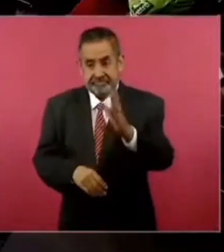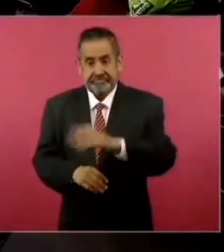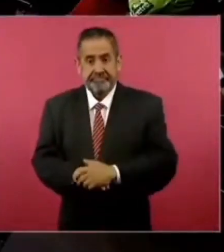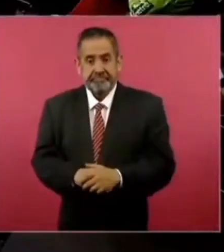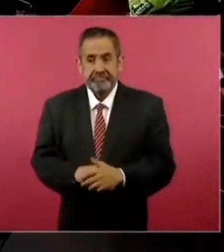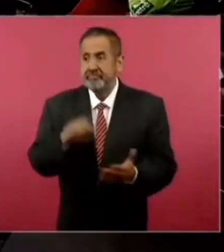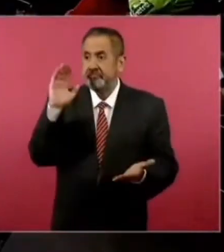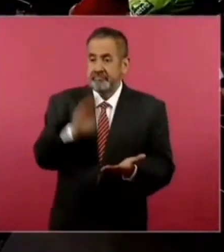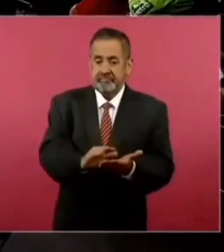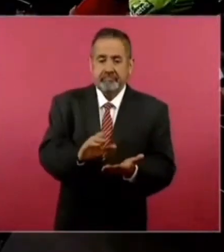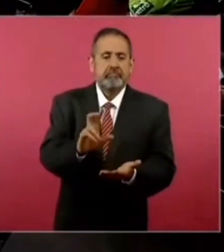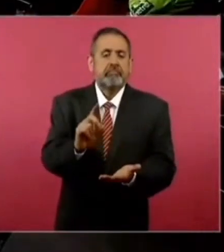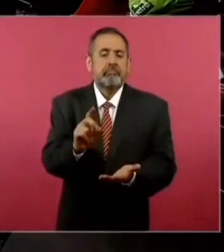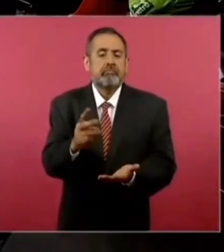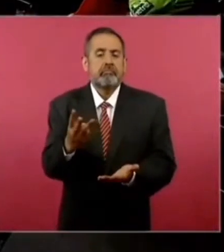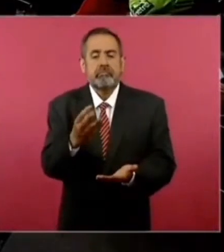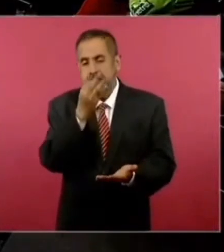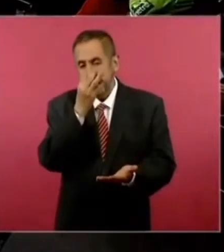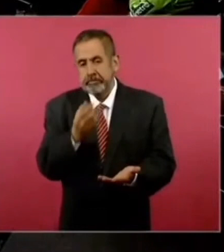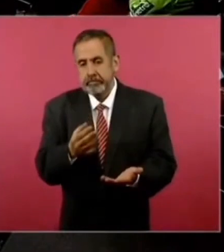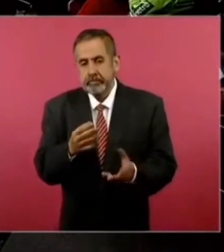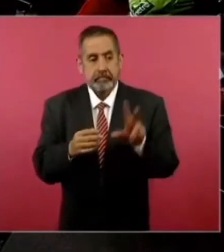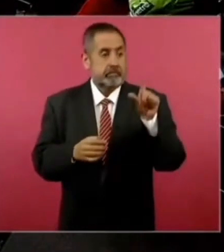A 33.